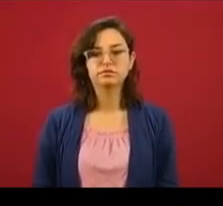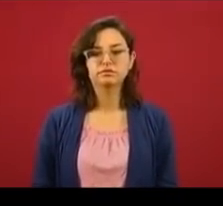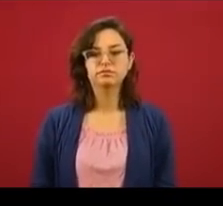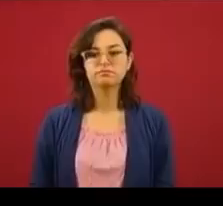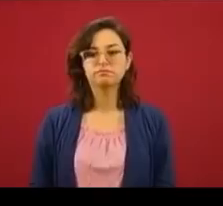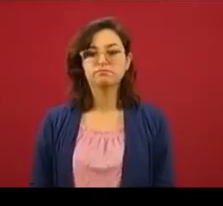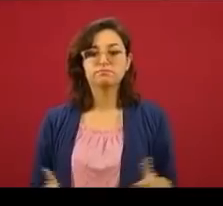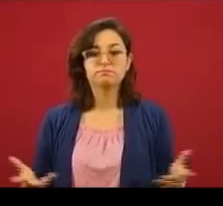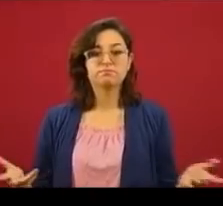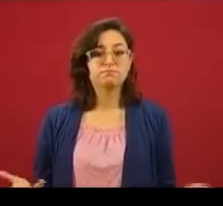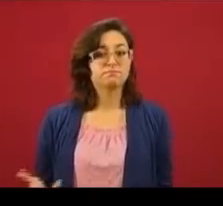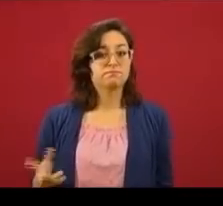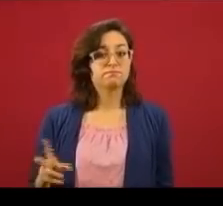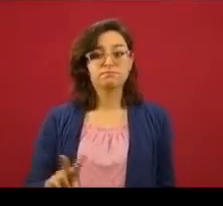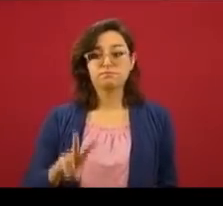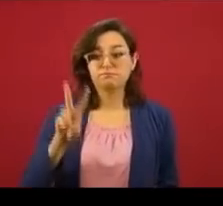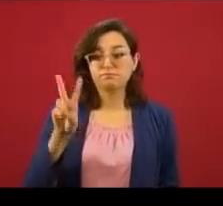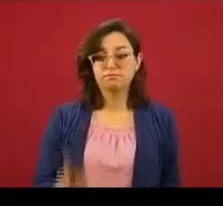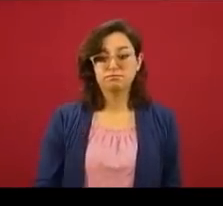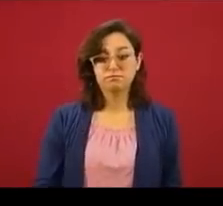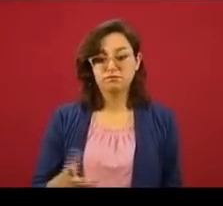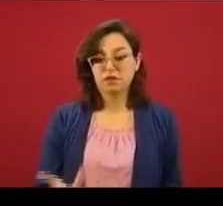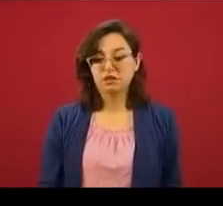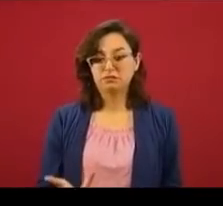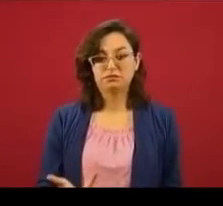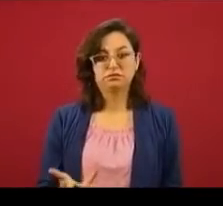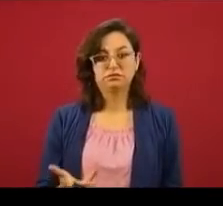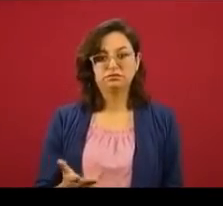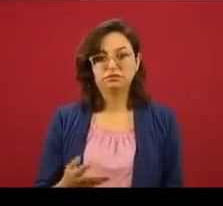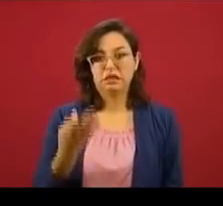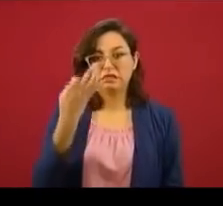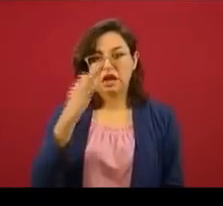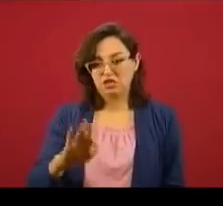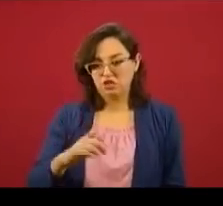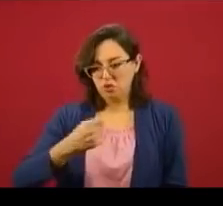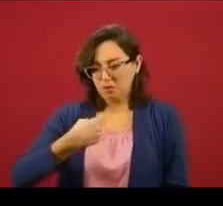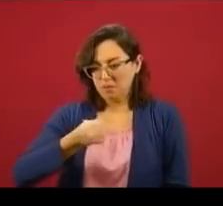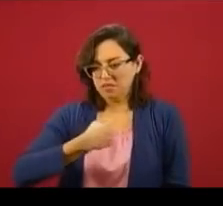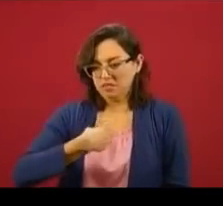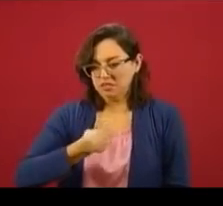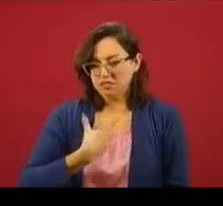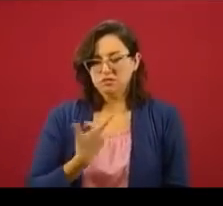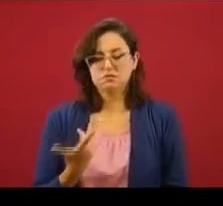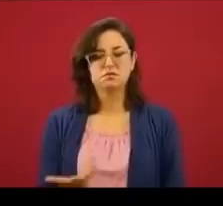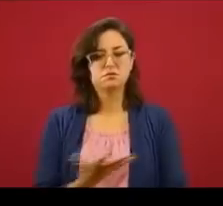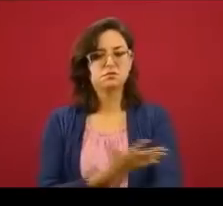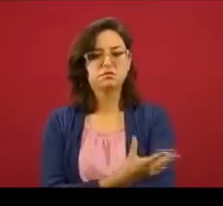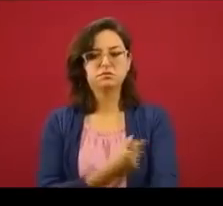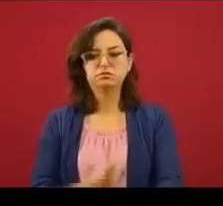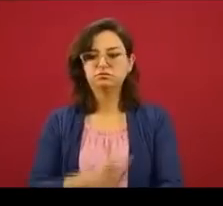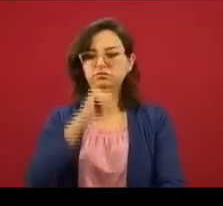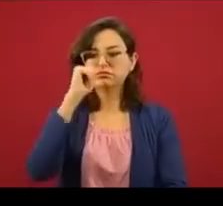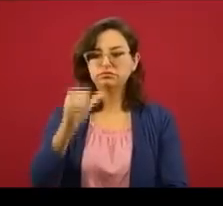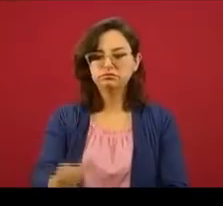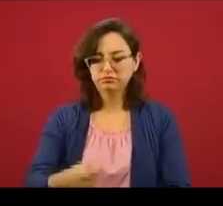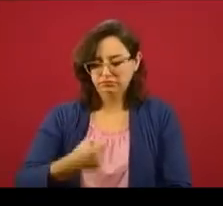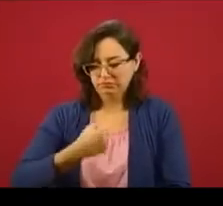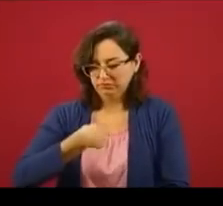una traición a nosotros mismos, un acto de deshonestidad.